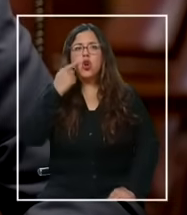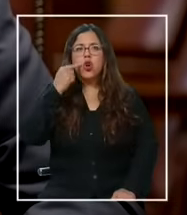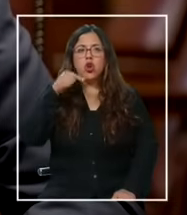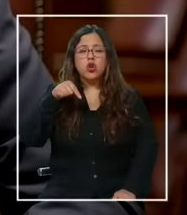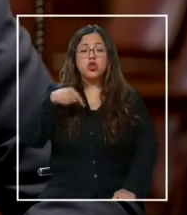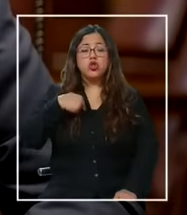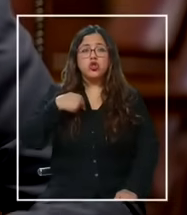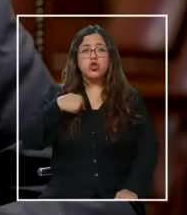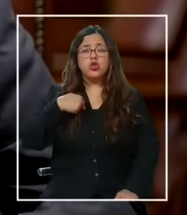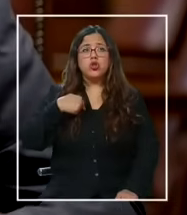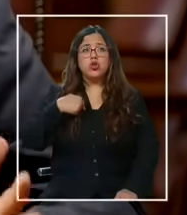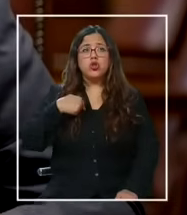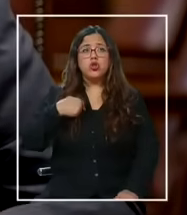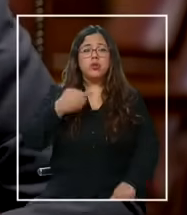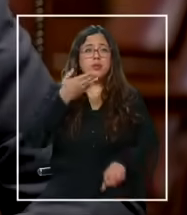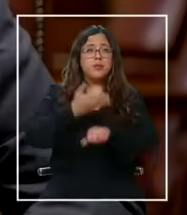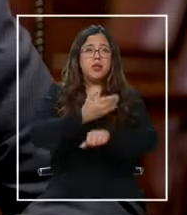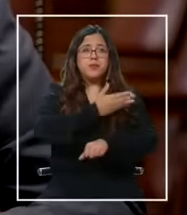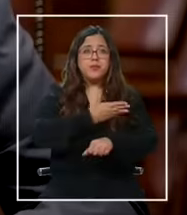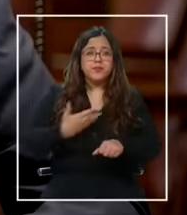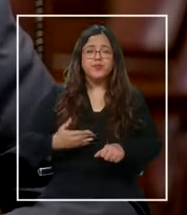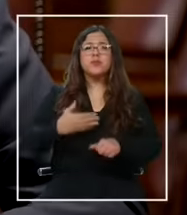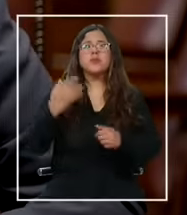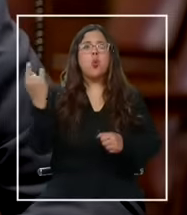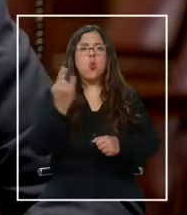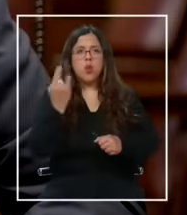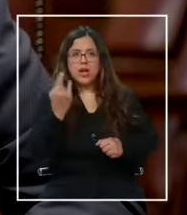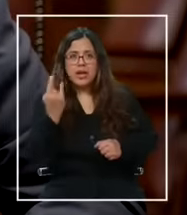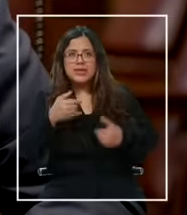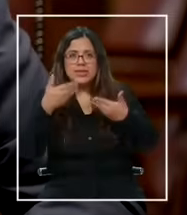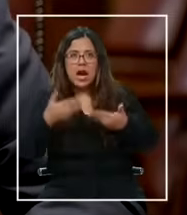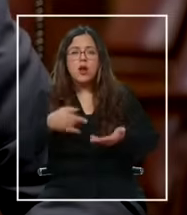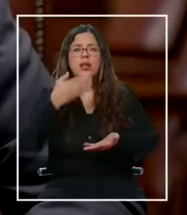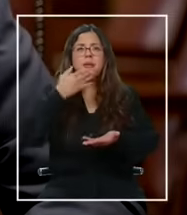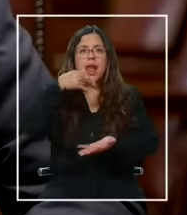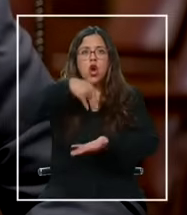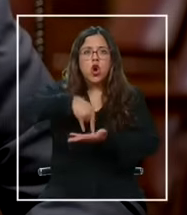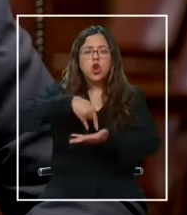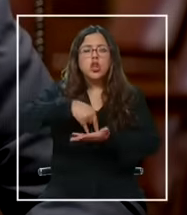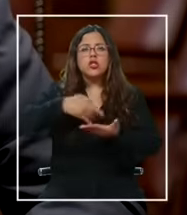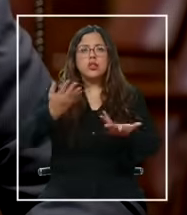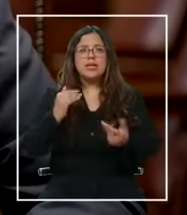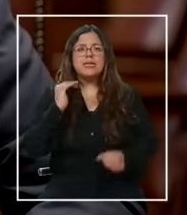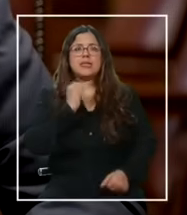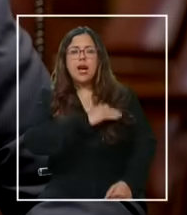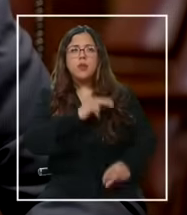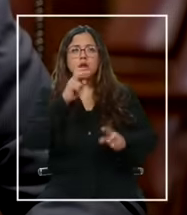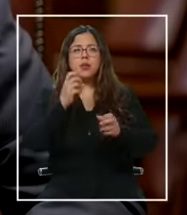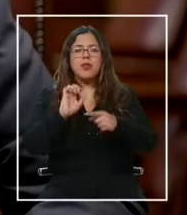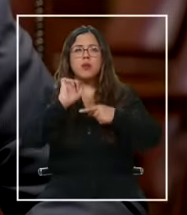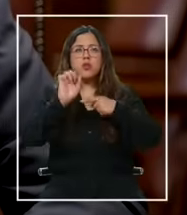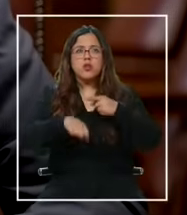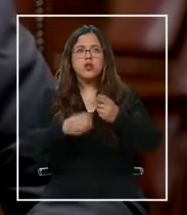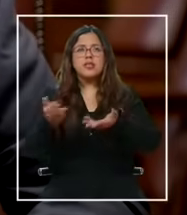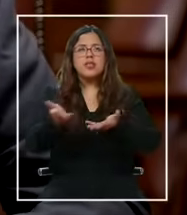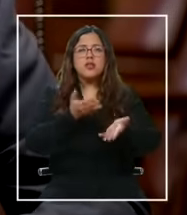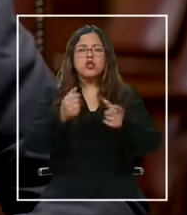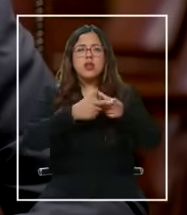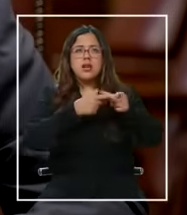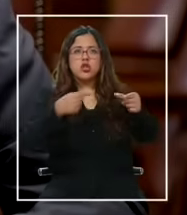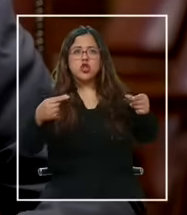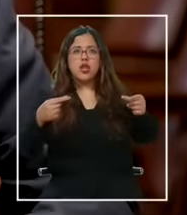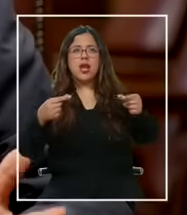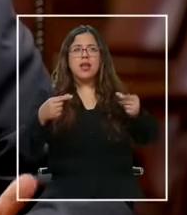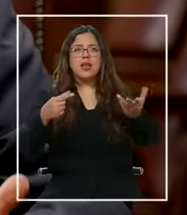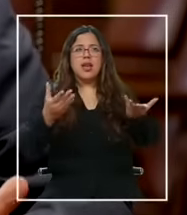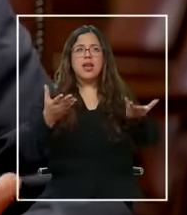todos eh al ejecutivo a colocar la urgencia y por supuesto a este Congreso Nacional a agilizar la aprobación del servicio nacional